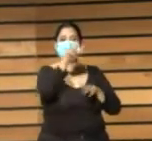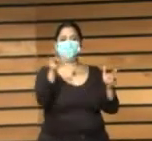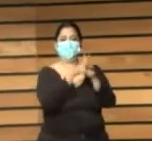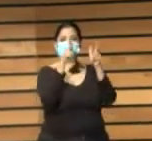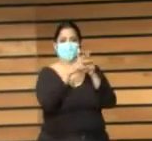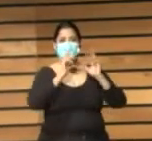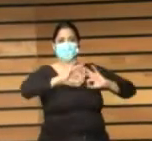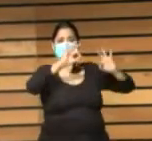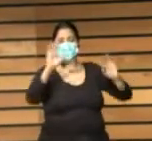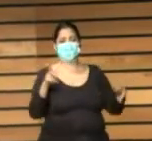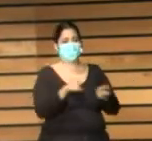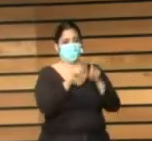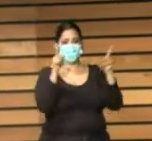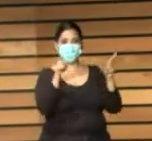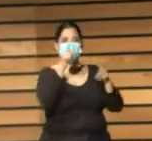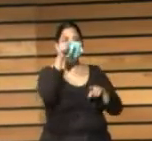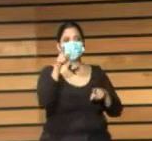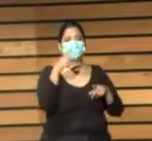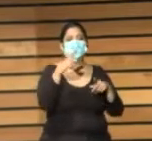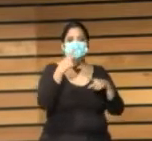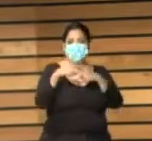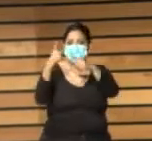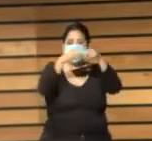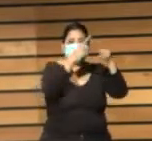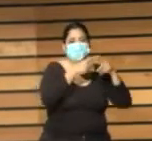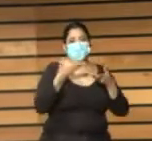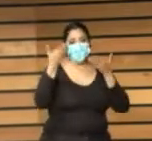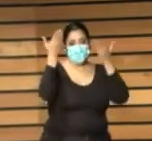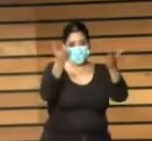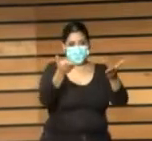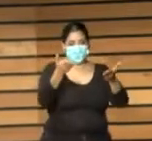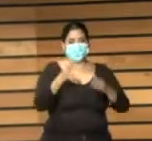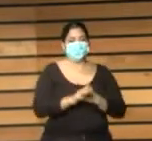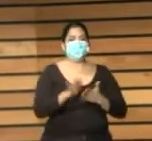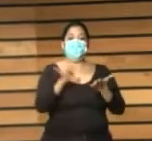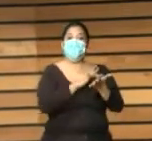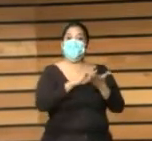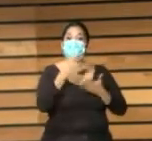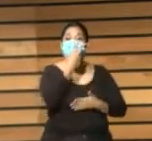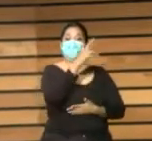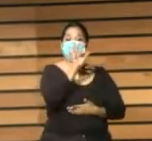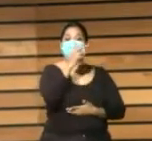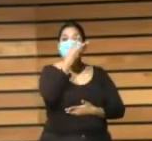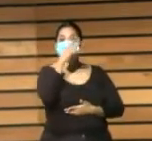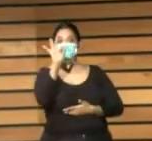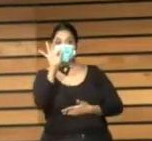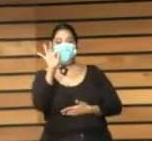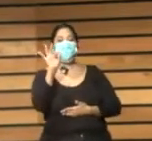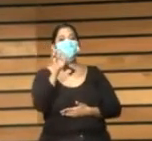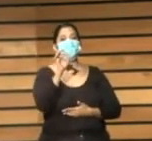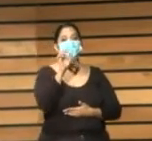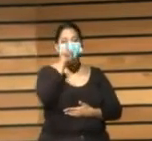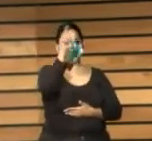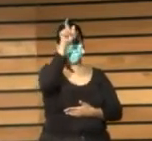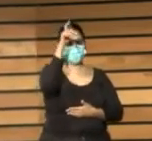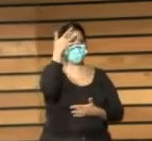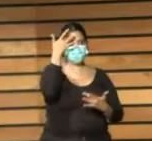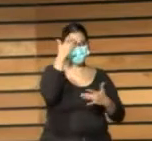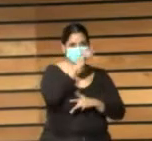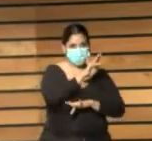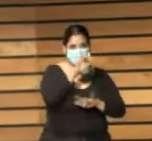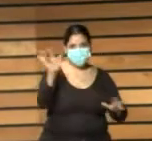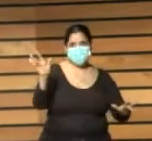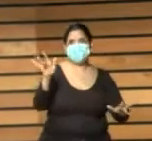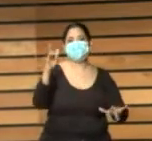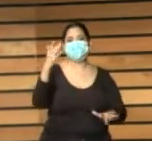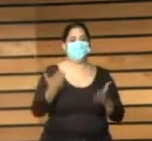y a las desigualdades sociales. La Agenda 2030 es una oportunidad para que sean agentes de sensibilidad y acción